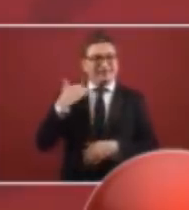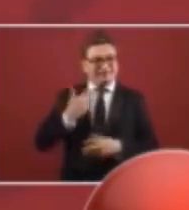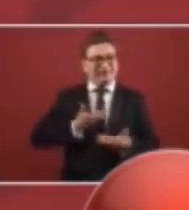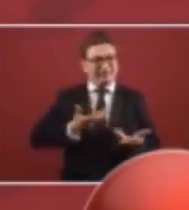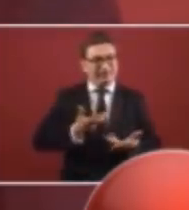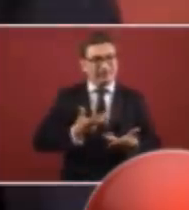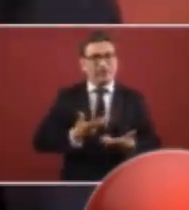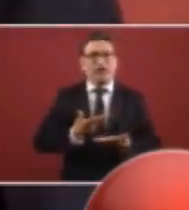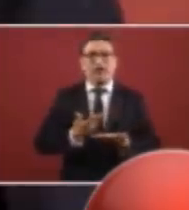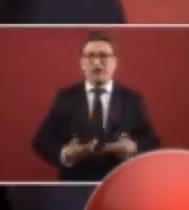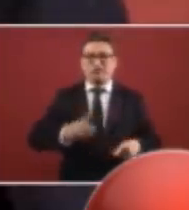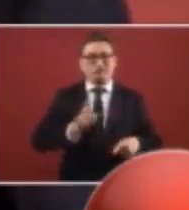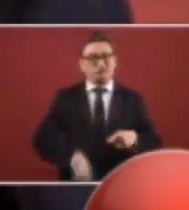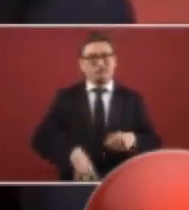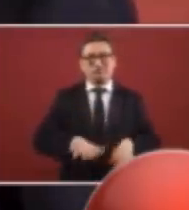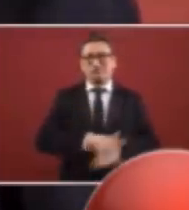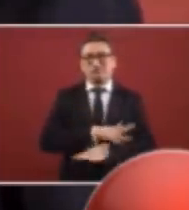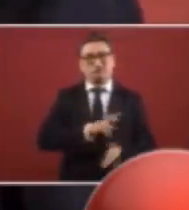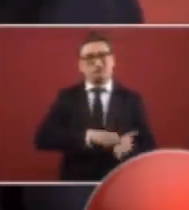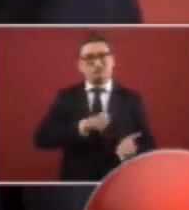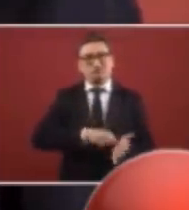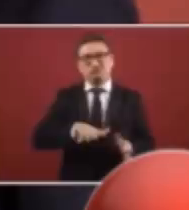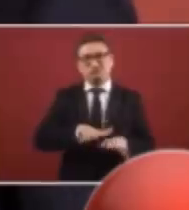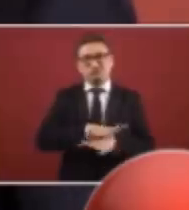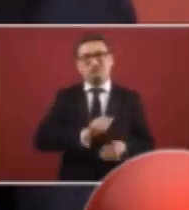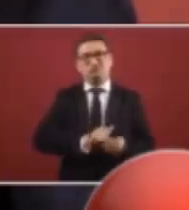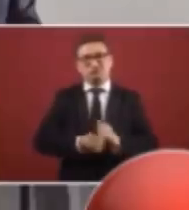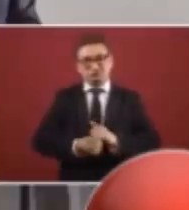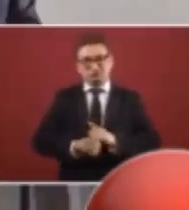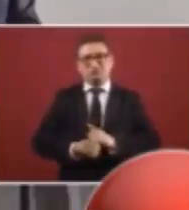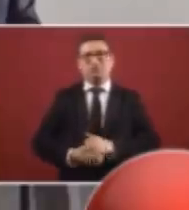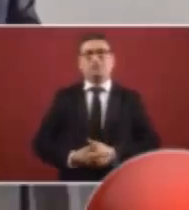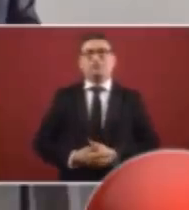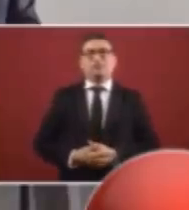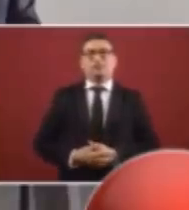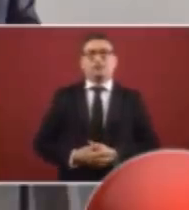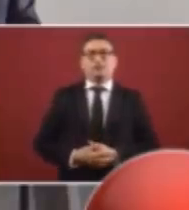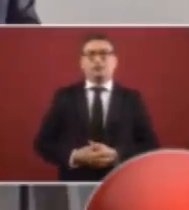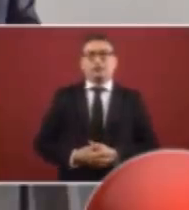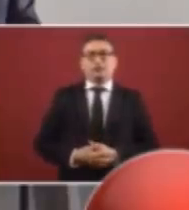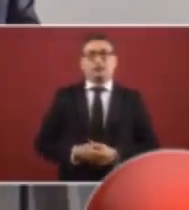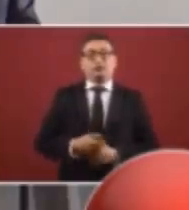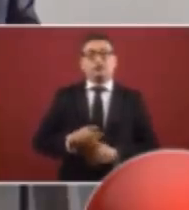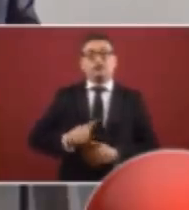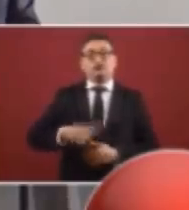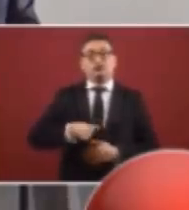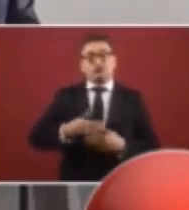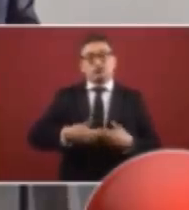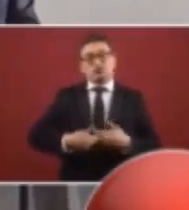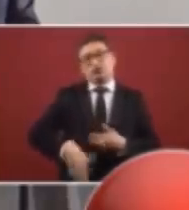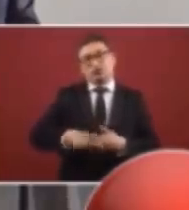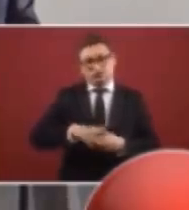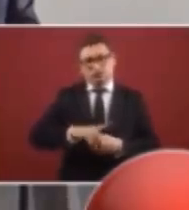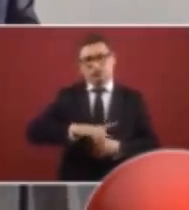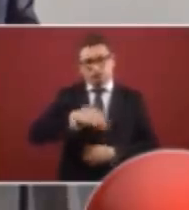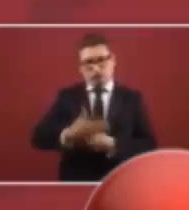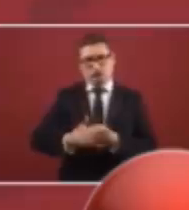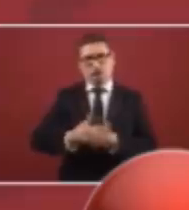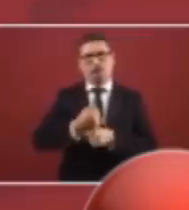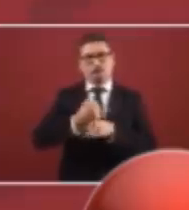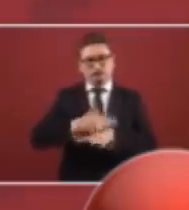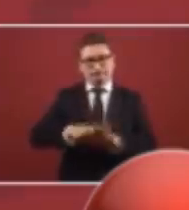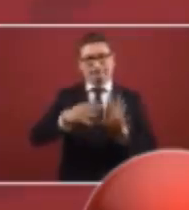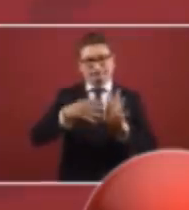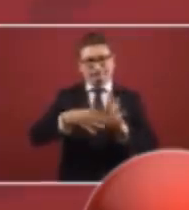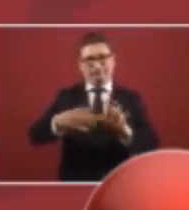ha corregido y vamos también a informarles sobre